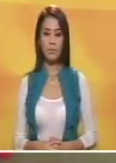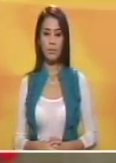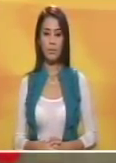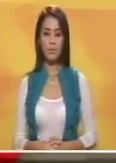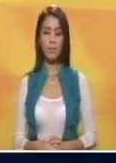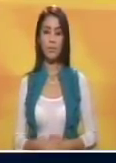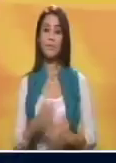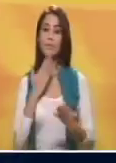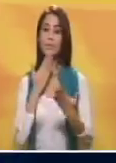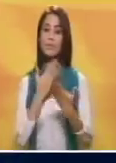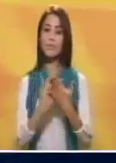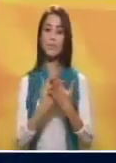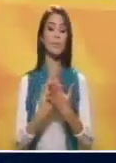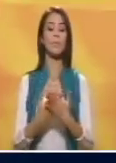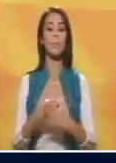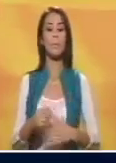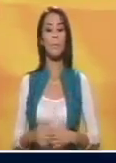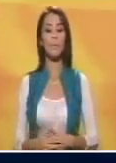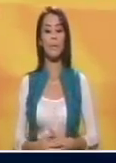Muchas gracias.